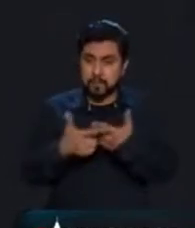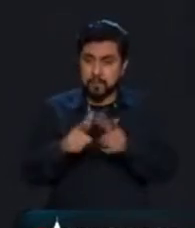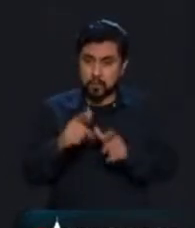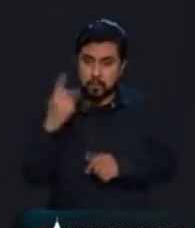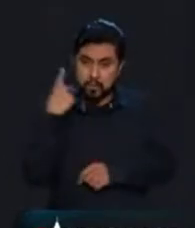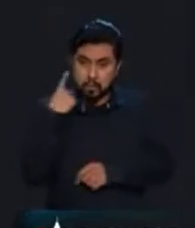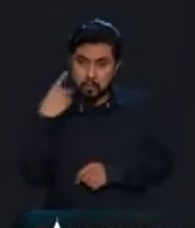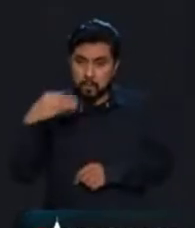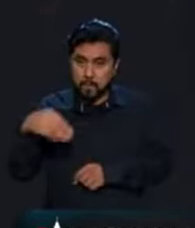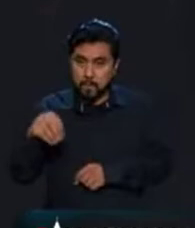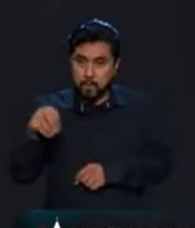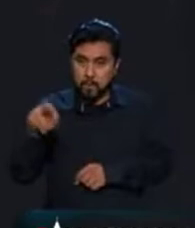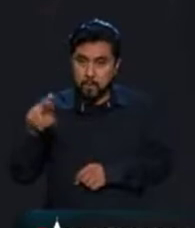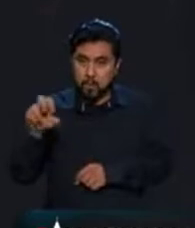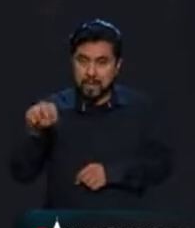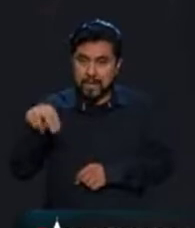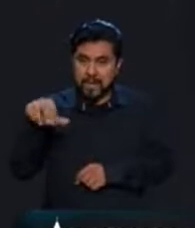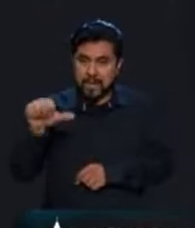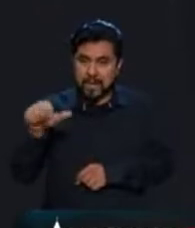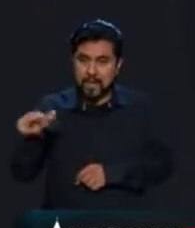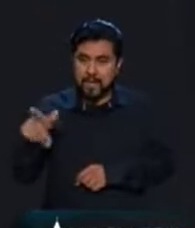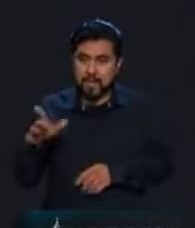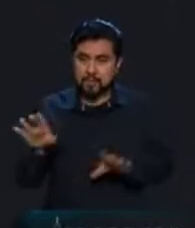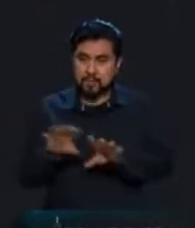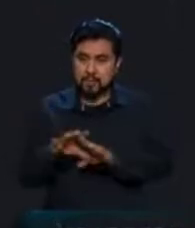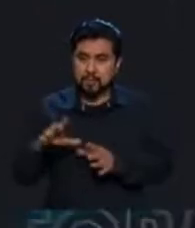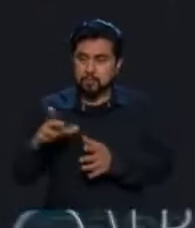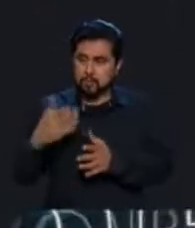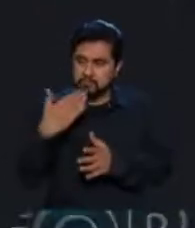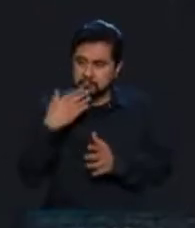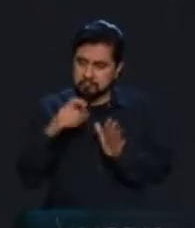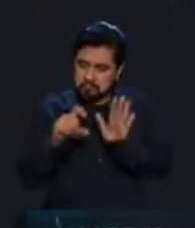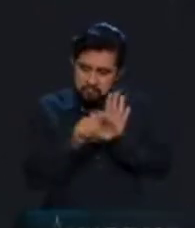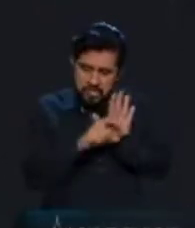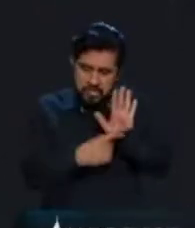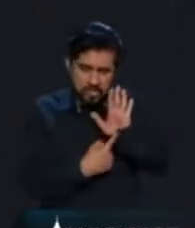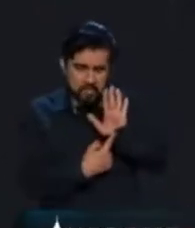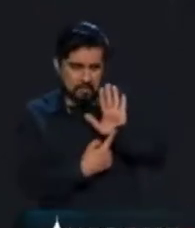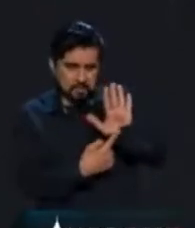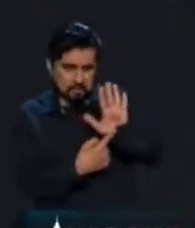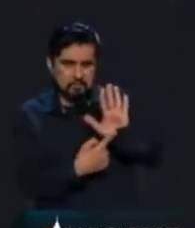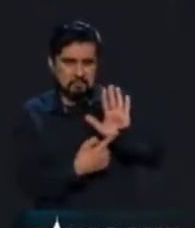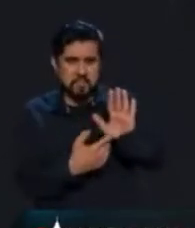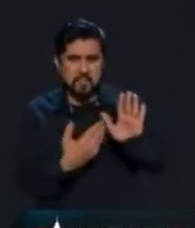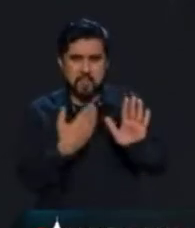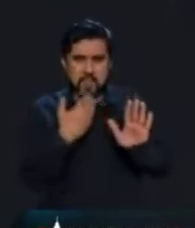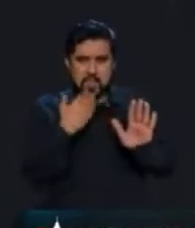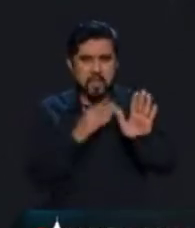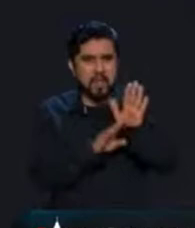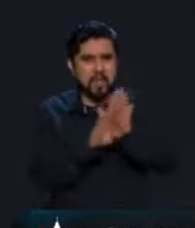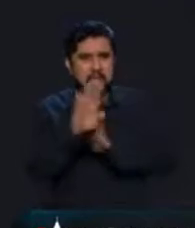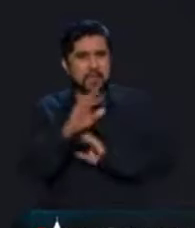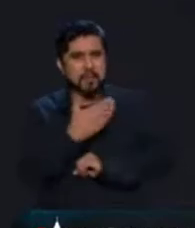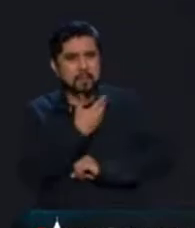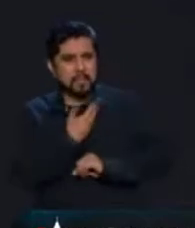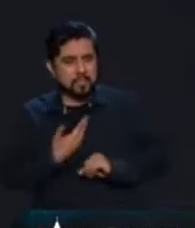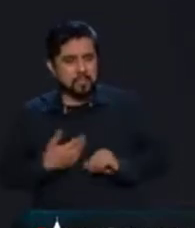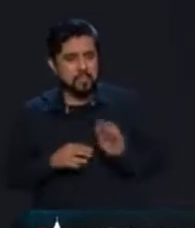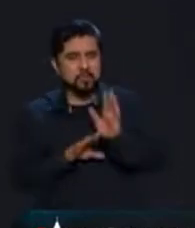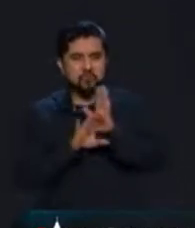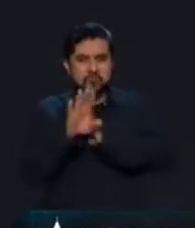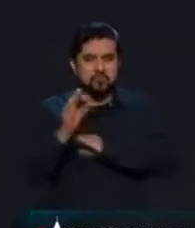duda, ir por Morena representa un gran logro, el presidente, ¿no?, con niveles de aprobación sigue muy